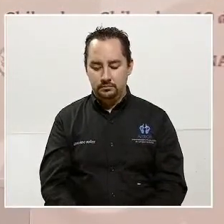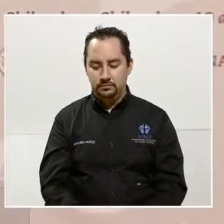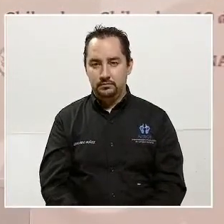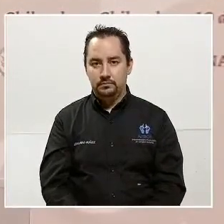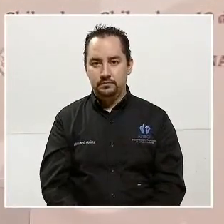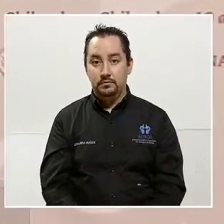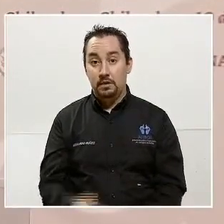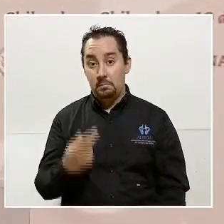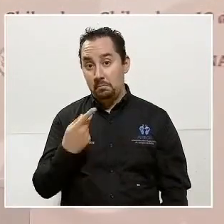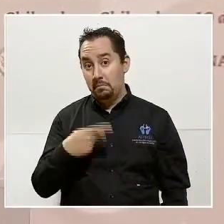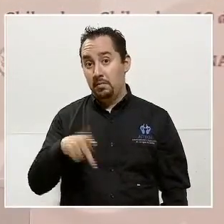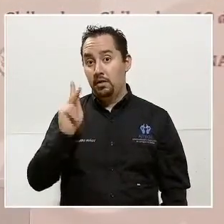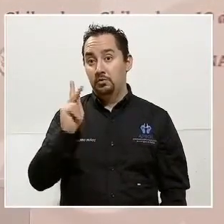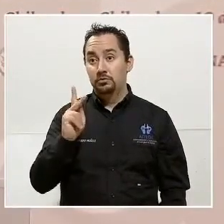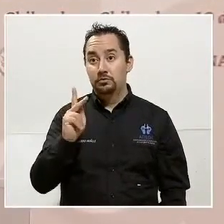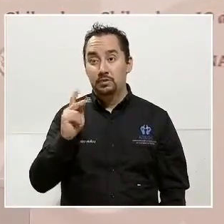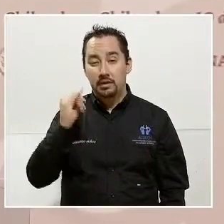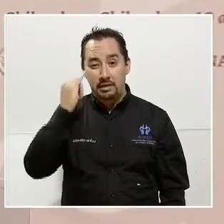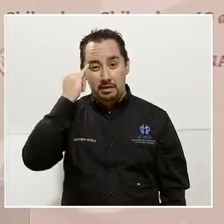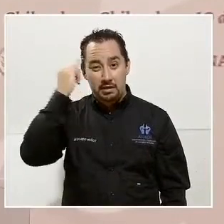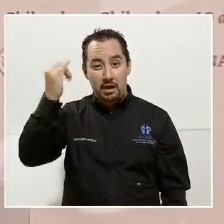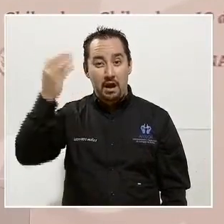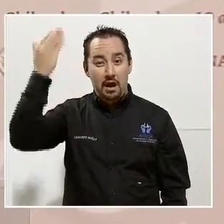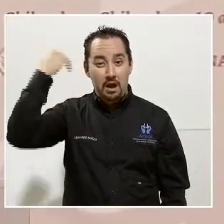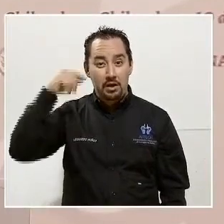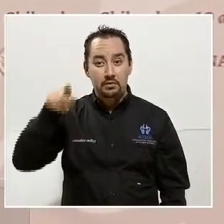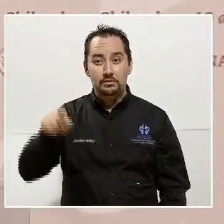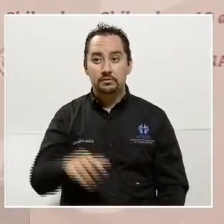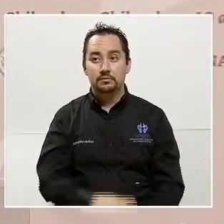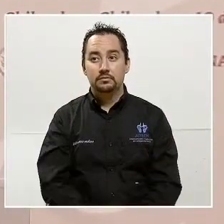Pero, imagínense la mentalidad